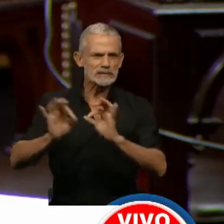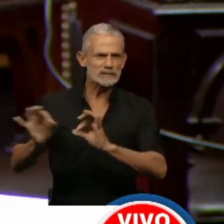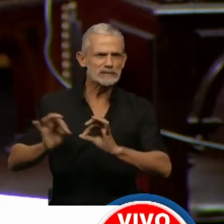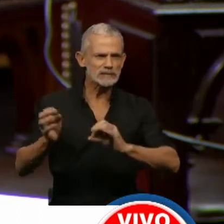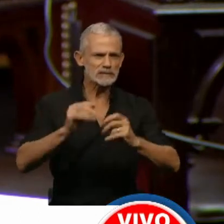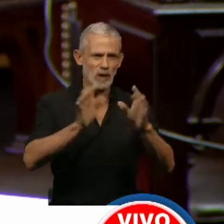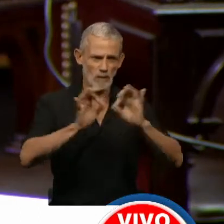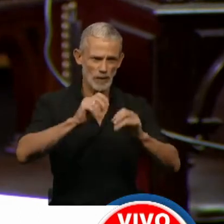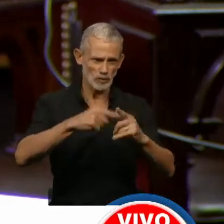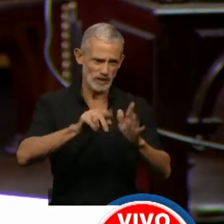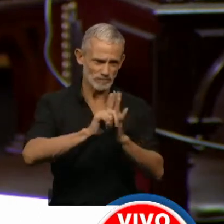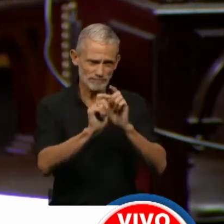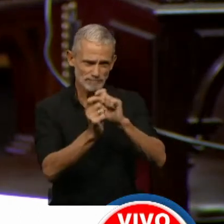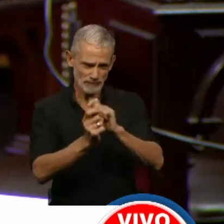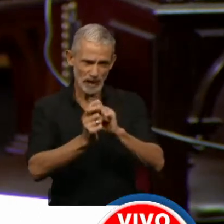también